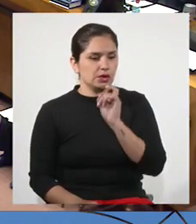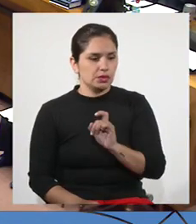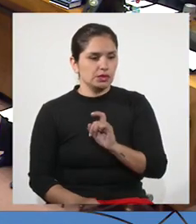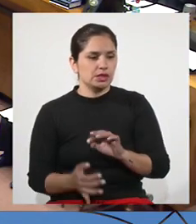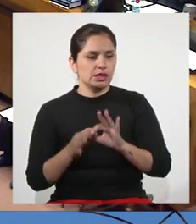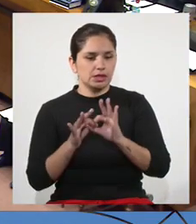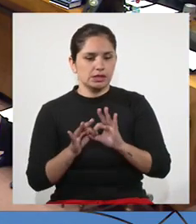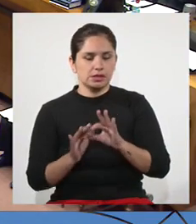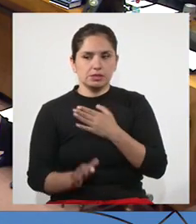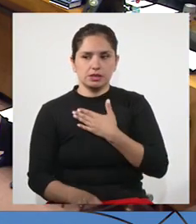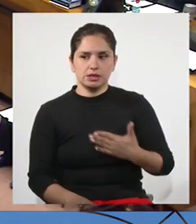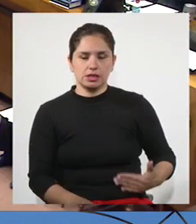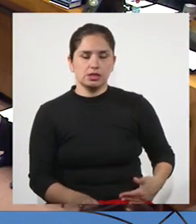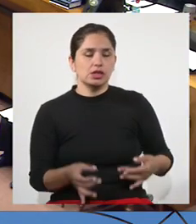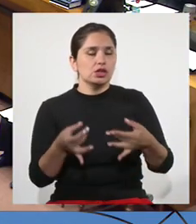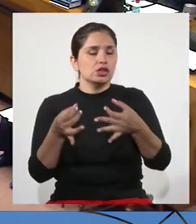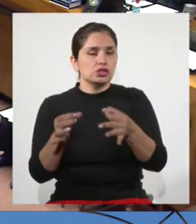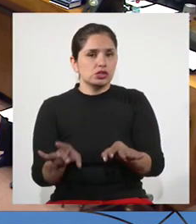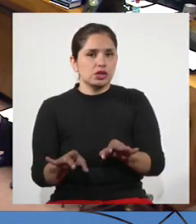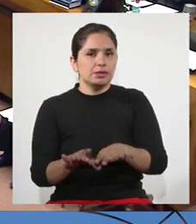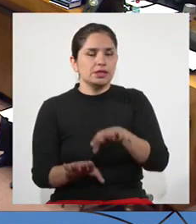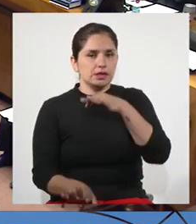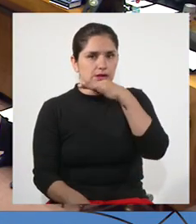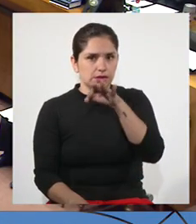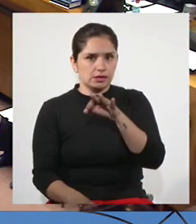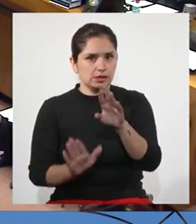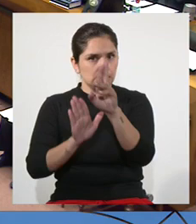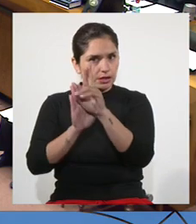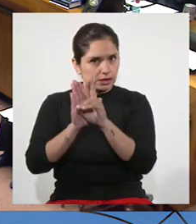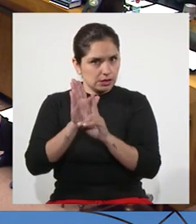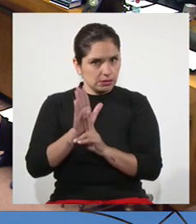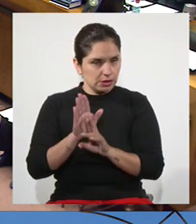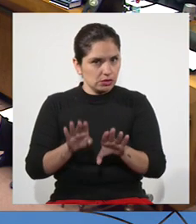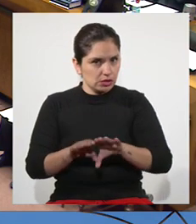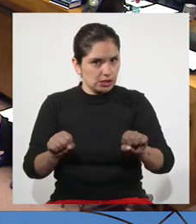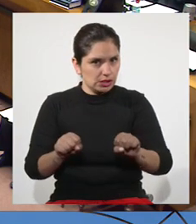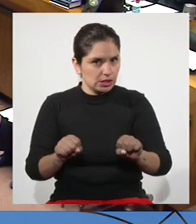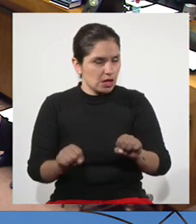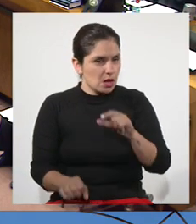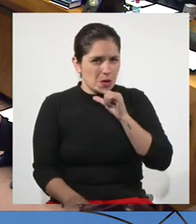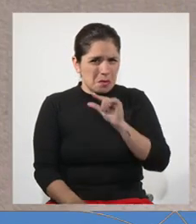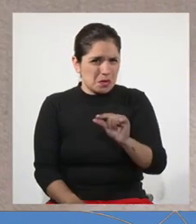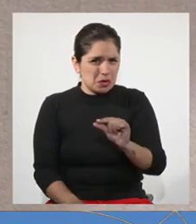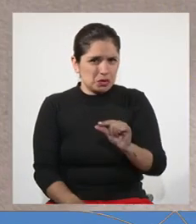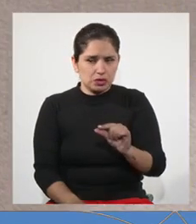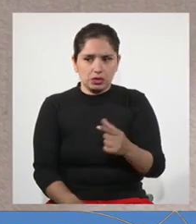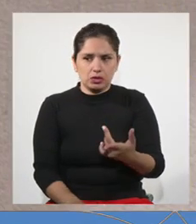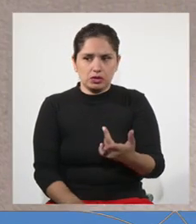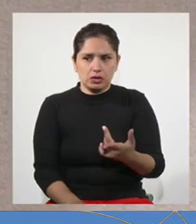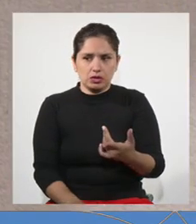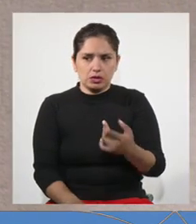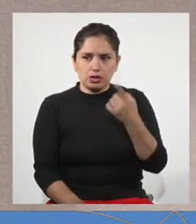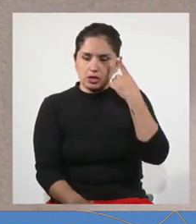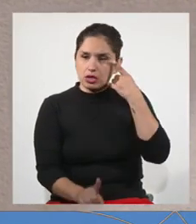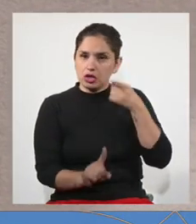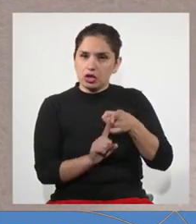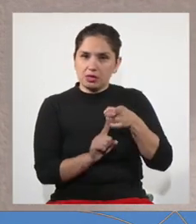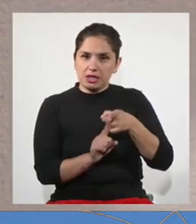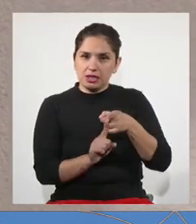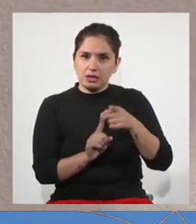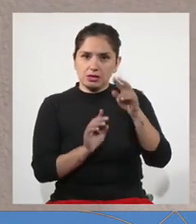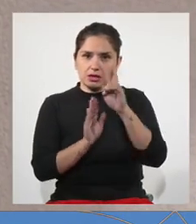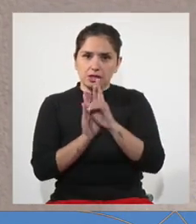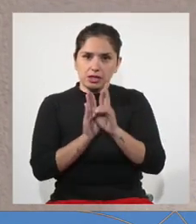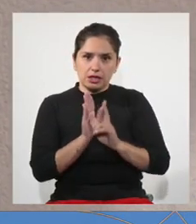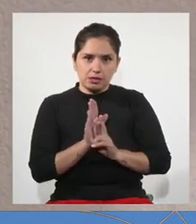Gracias, Presidenta. Solamente aclarar que el reglamento va a estar a la brevedad posible y el objetivo del